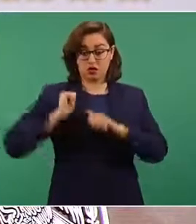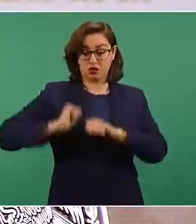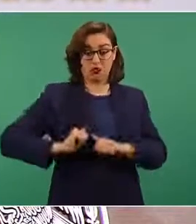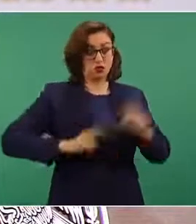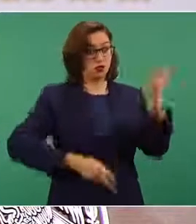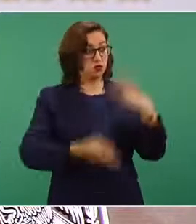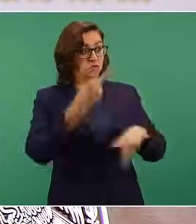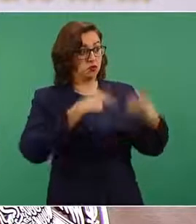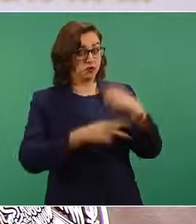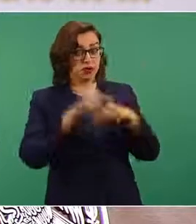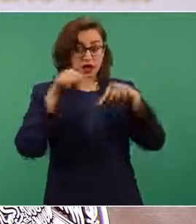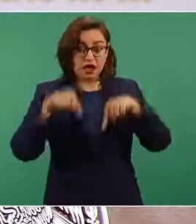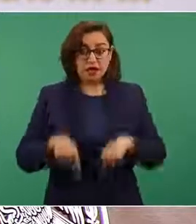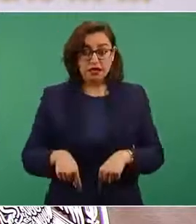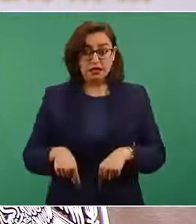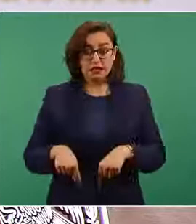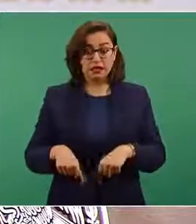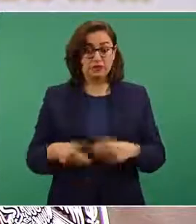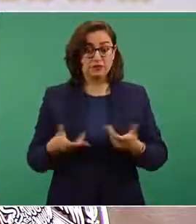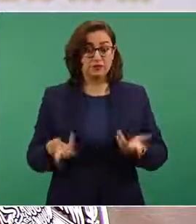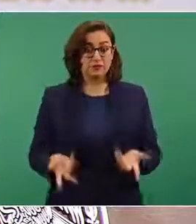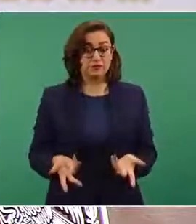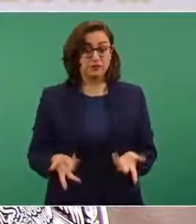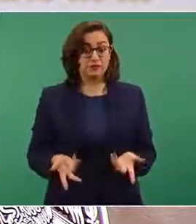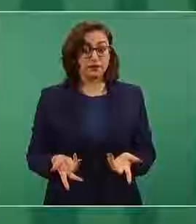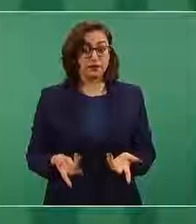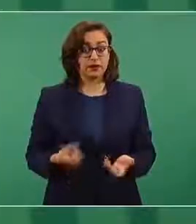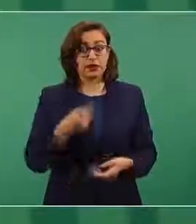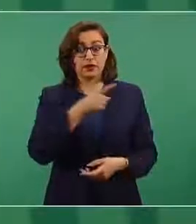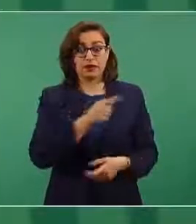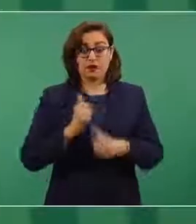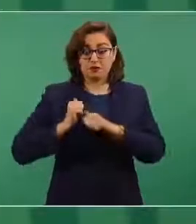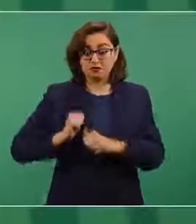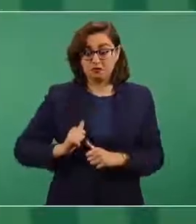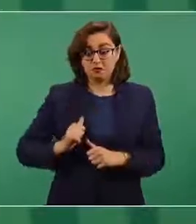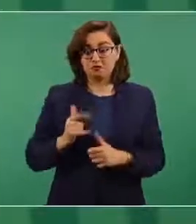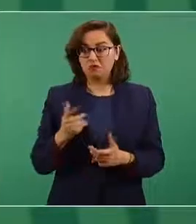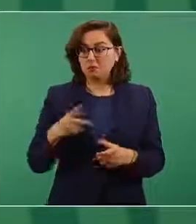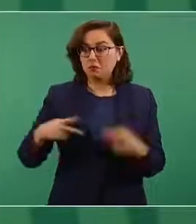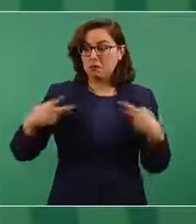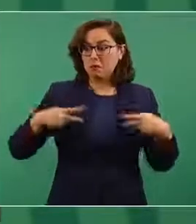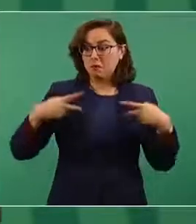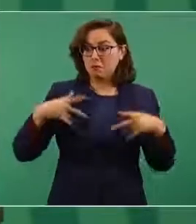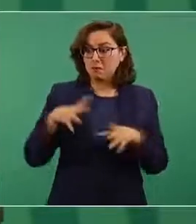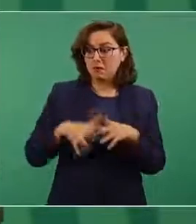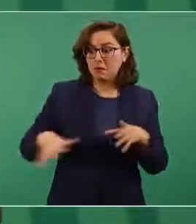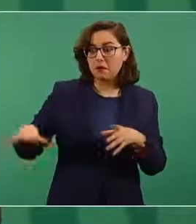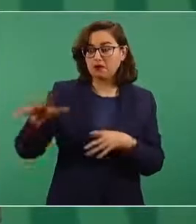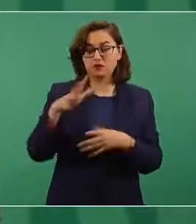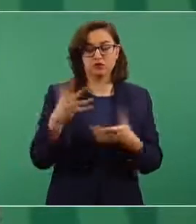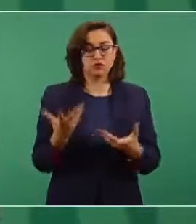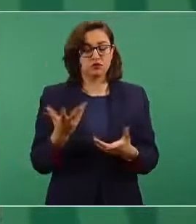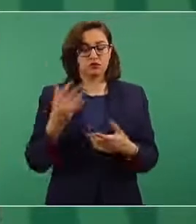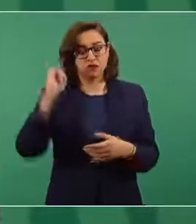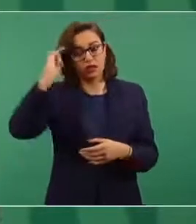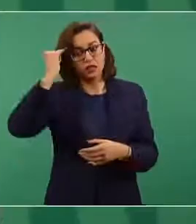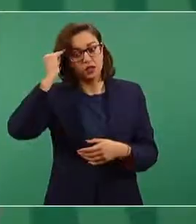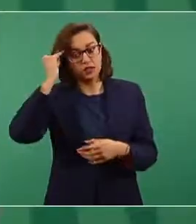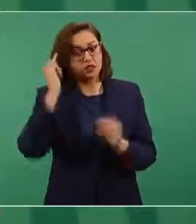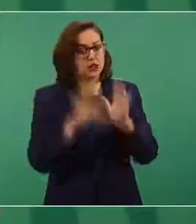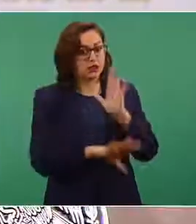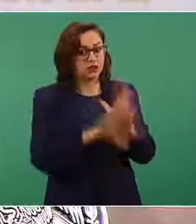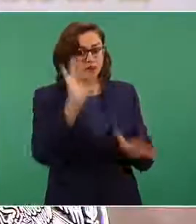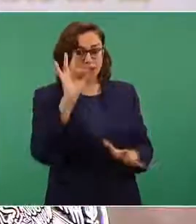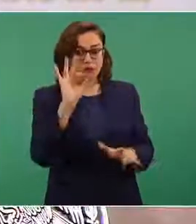autoridades y son autoridades electas democráticamente de usos y costumbres, los elige el